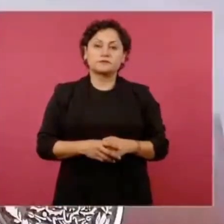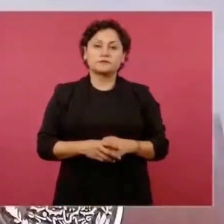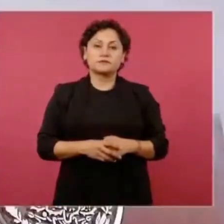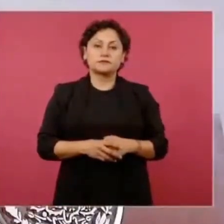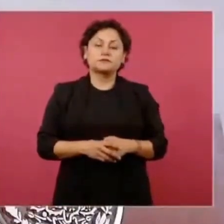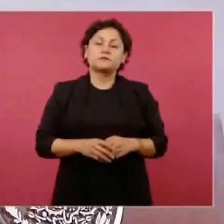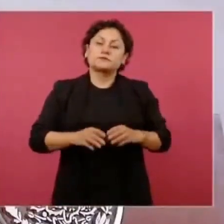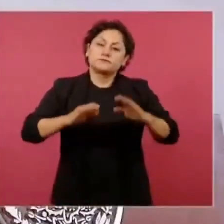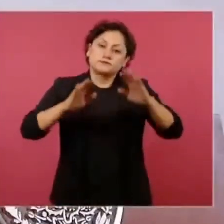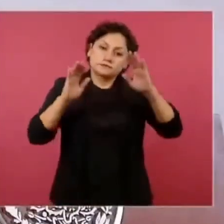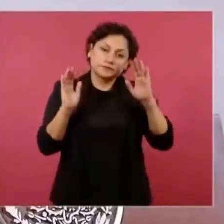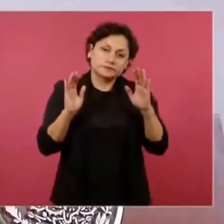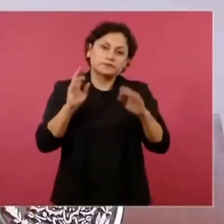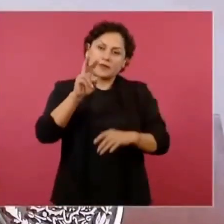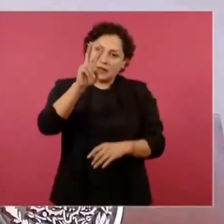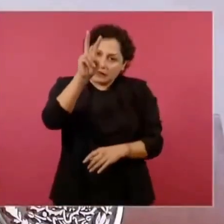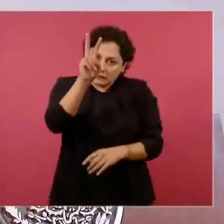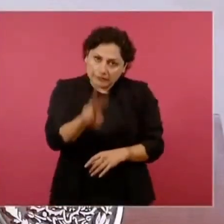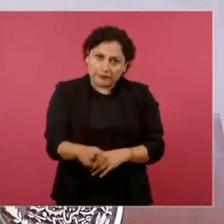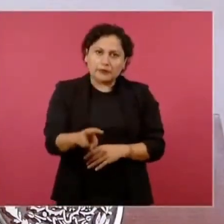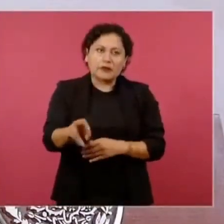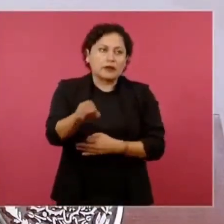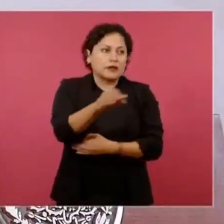a todos nos duele,